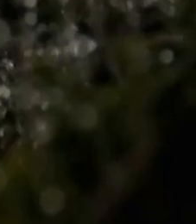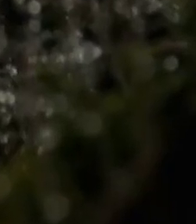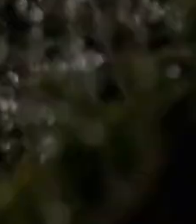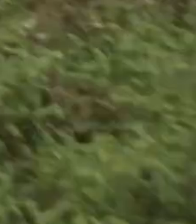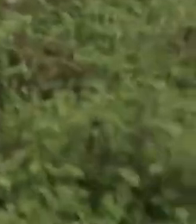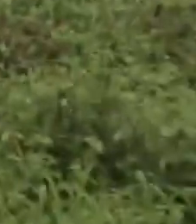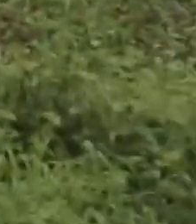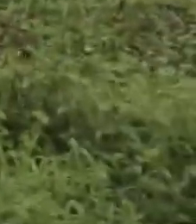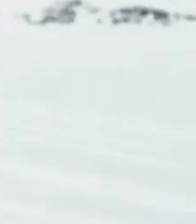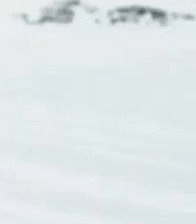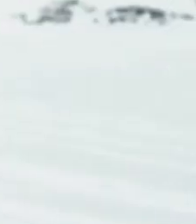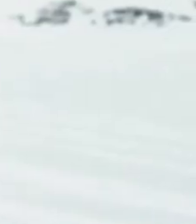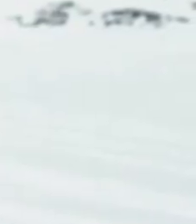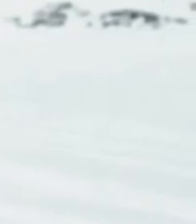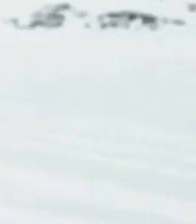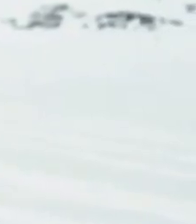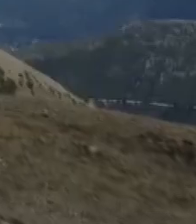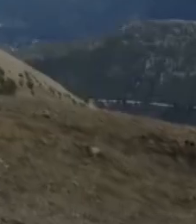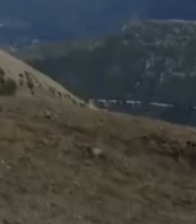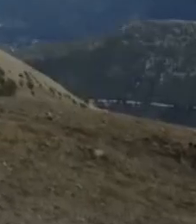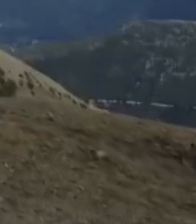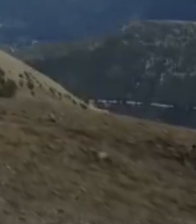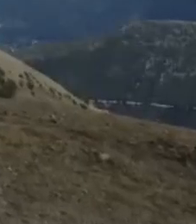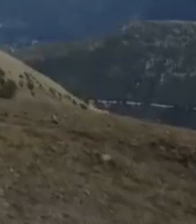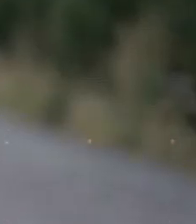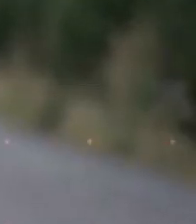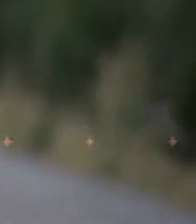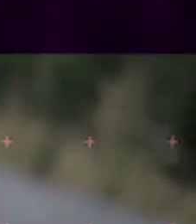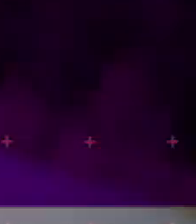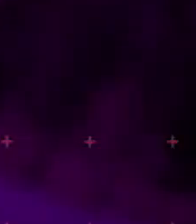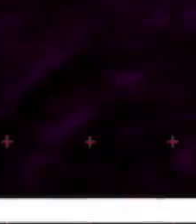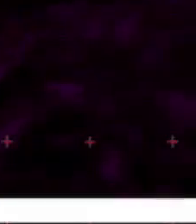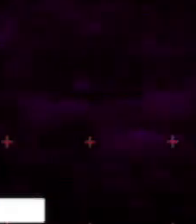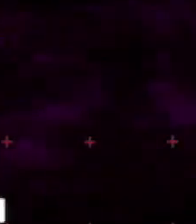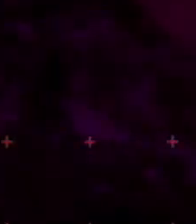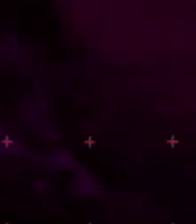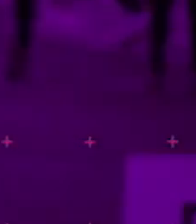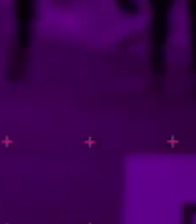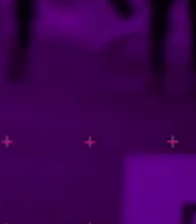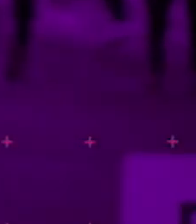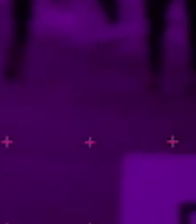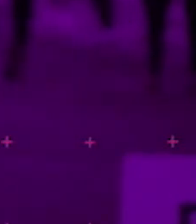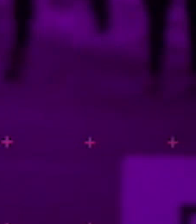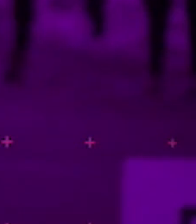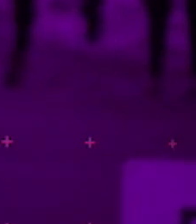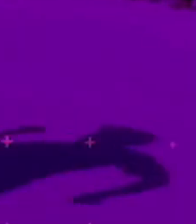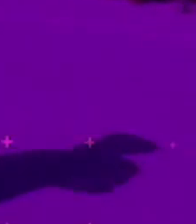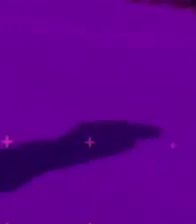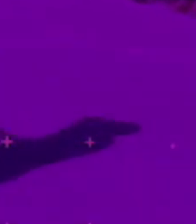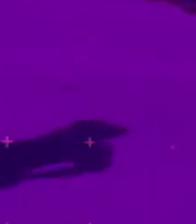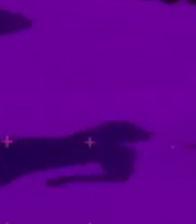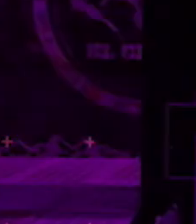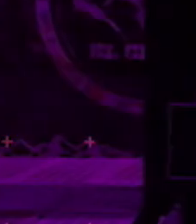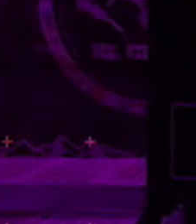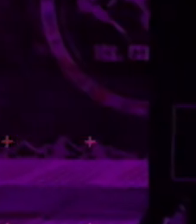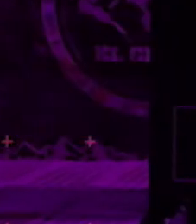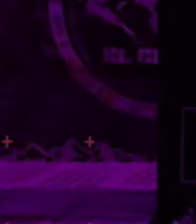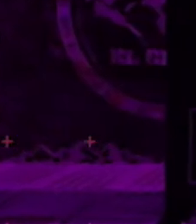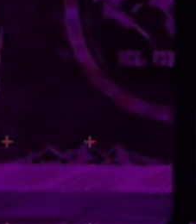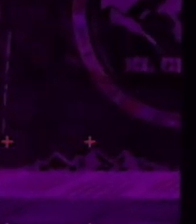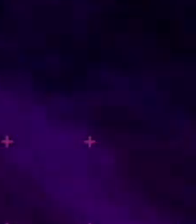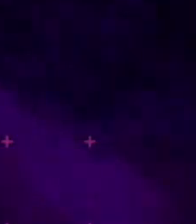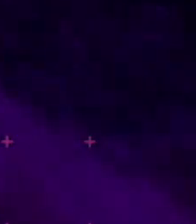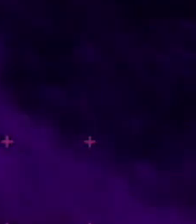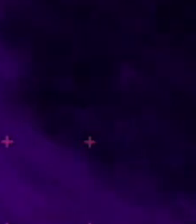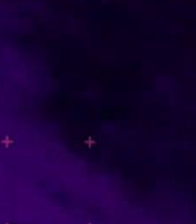los corredores son muy comprometidos al deporte. Esto lo tenemos en cada una de nuestras células, en la genética. Los sábados a las 11 de la mañana y